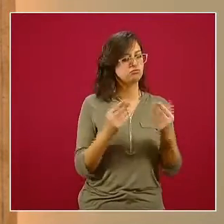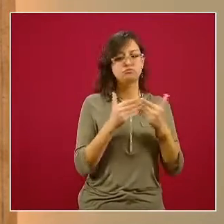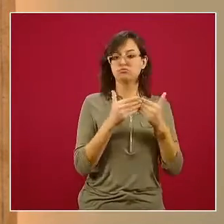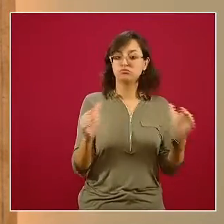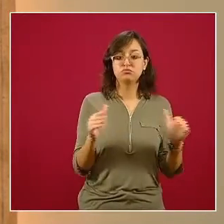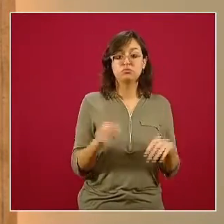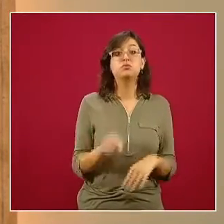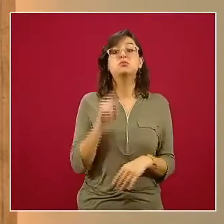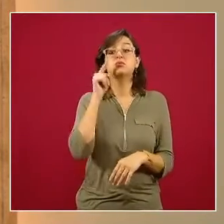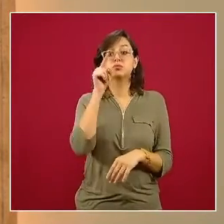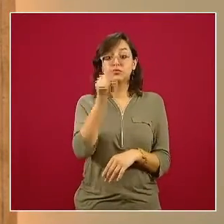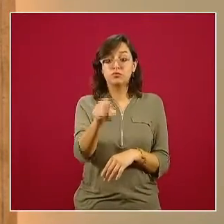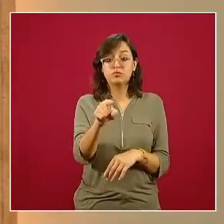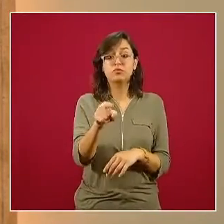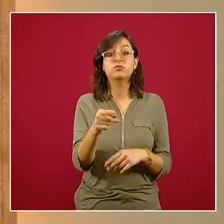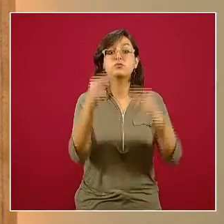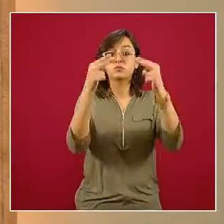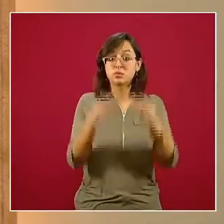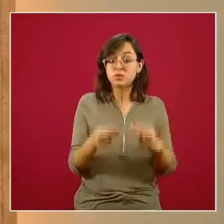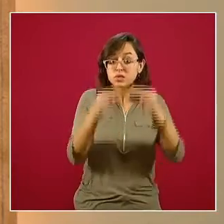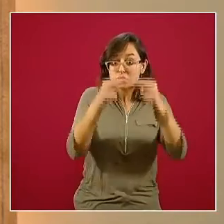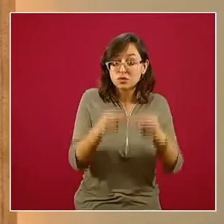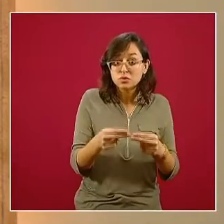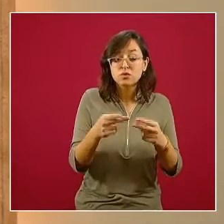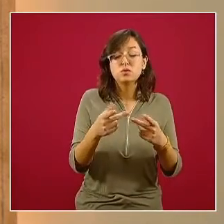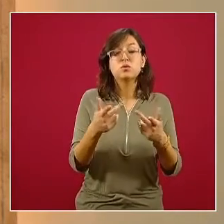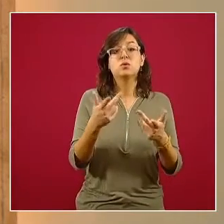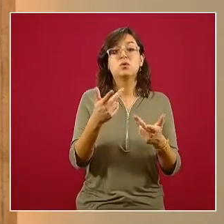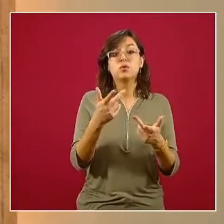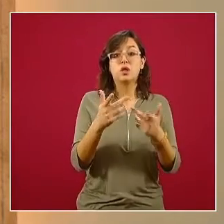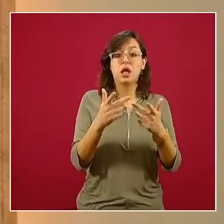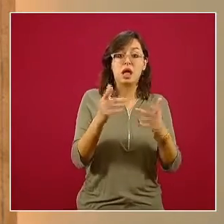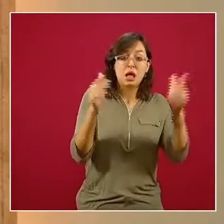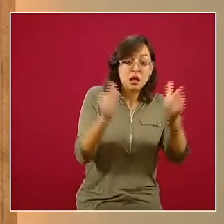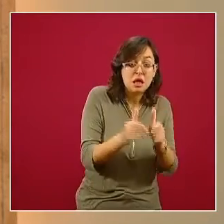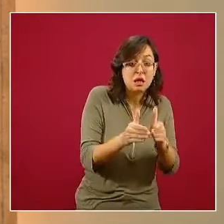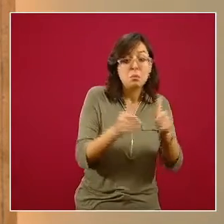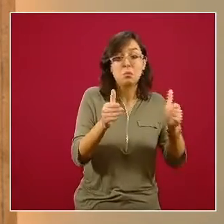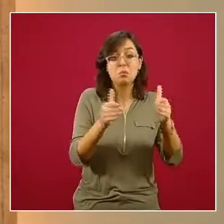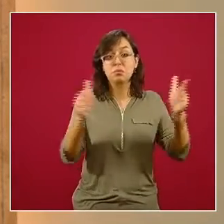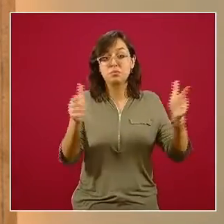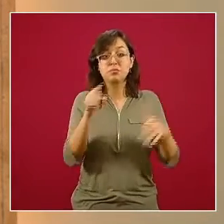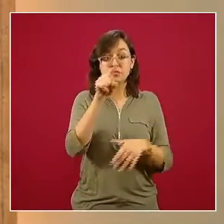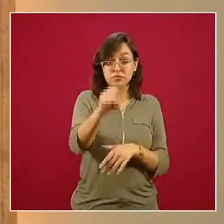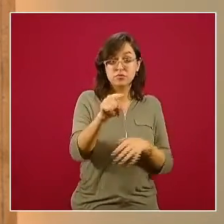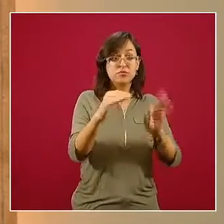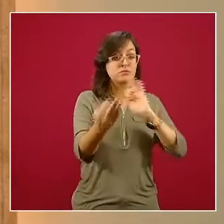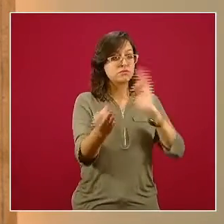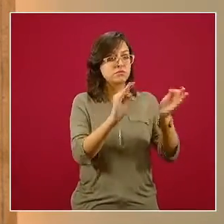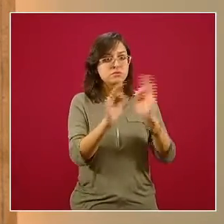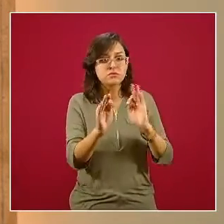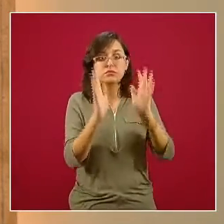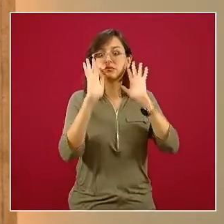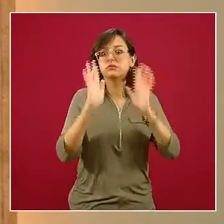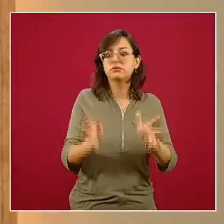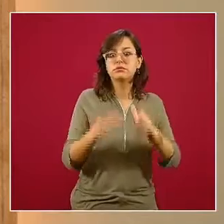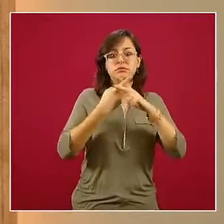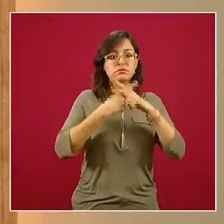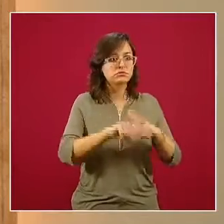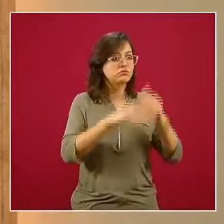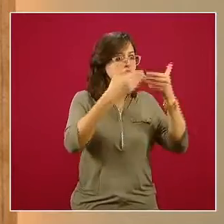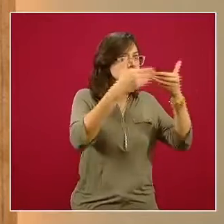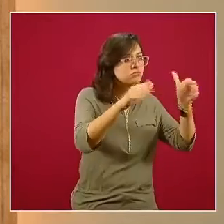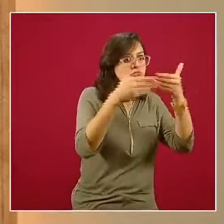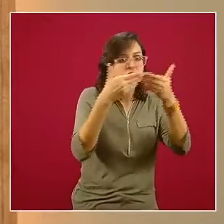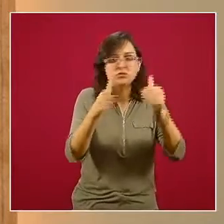localidad usted identifica que hay empresas, comercios pequeños o medianos o grandes negocios que abrieron y que no